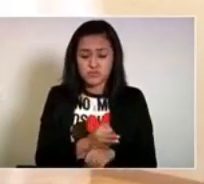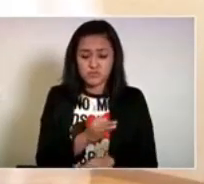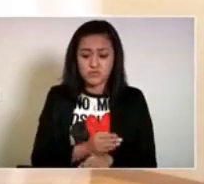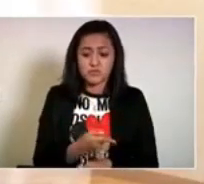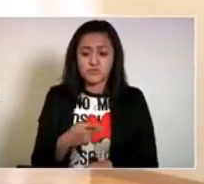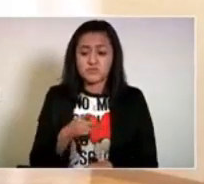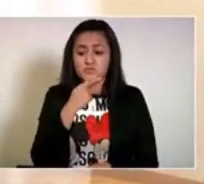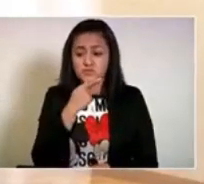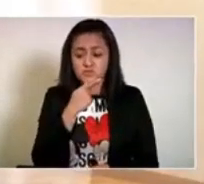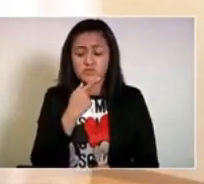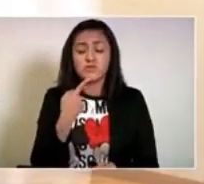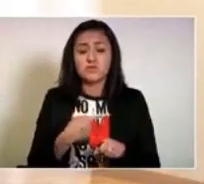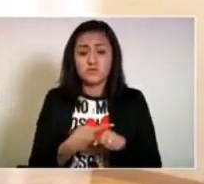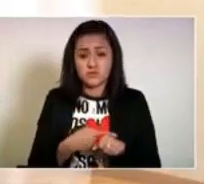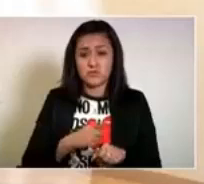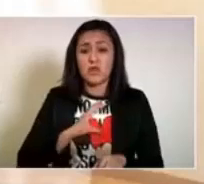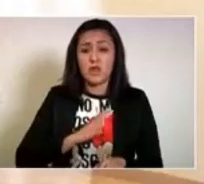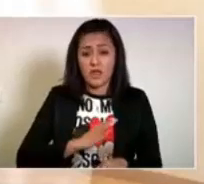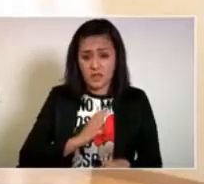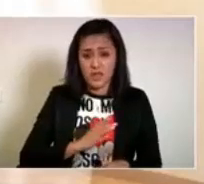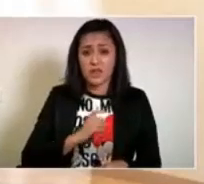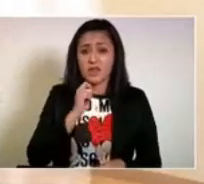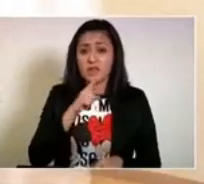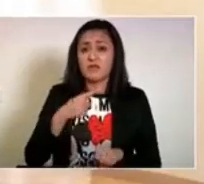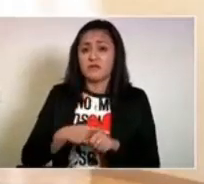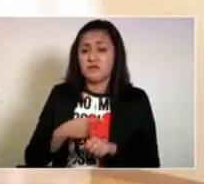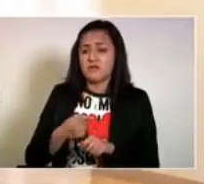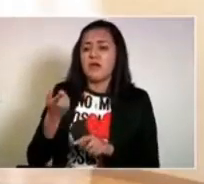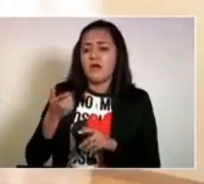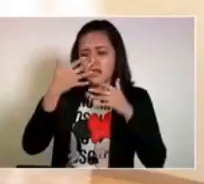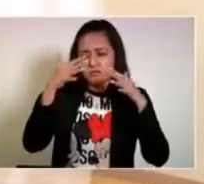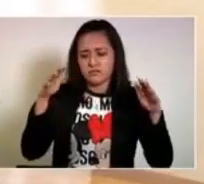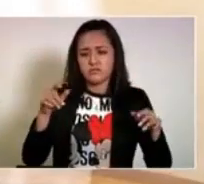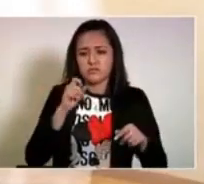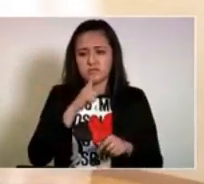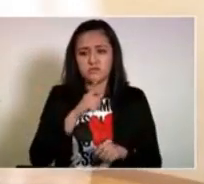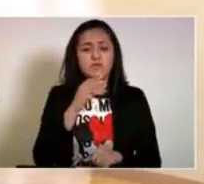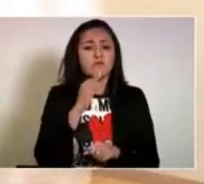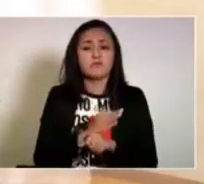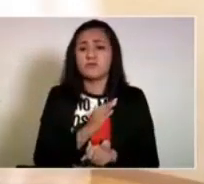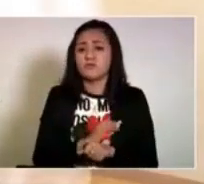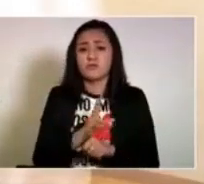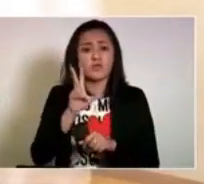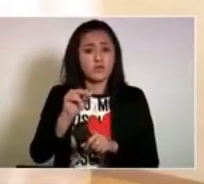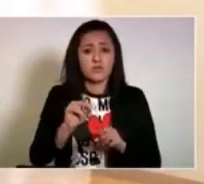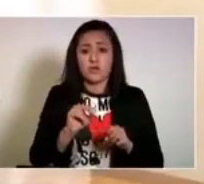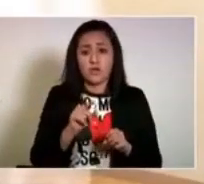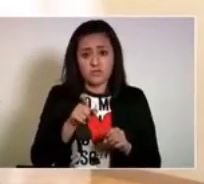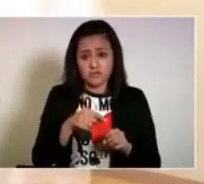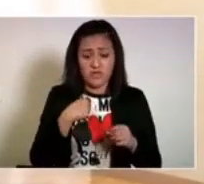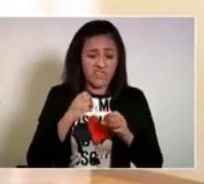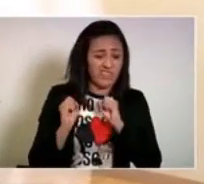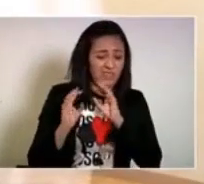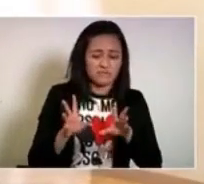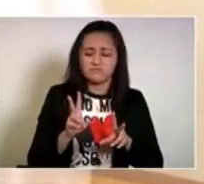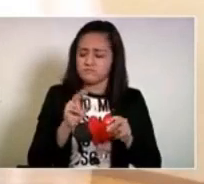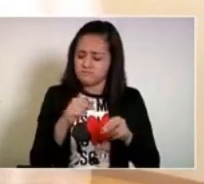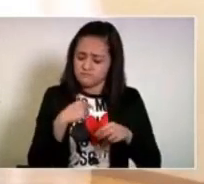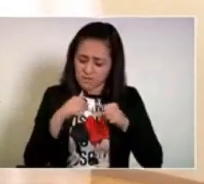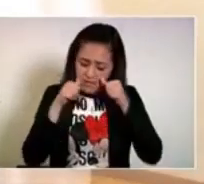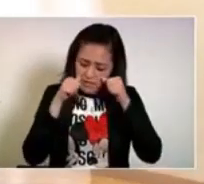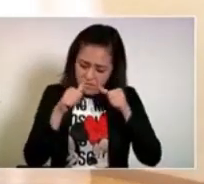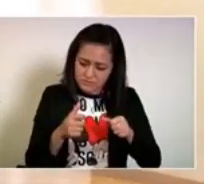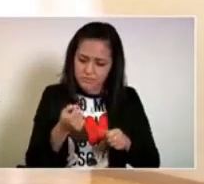los niños enfermos de cáncer y a los enfermos de cáncer que no dejarán de tener sus